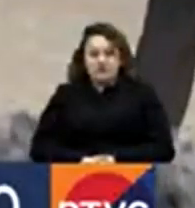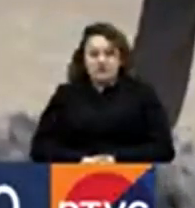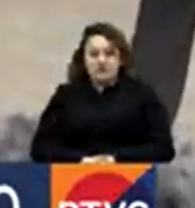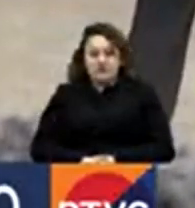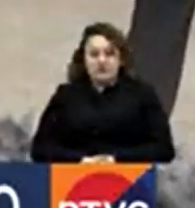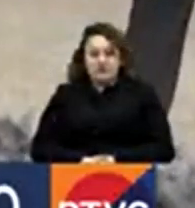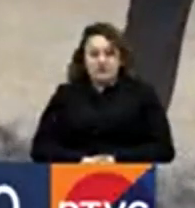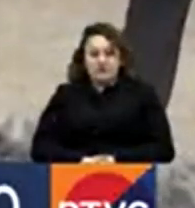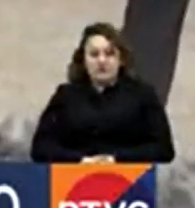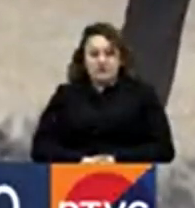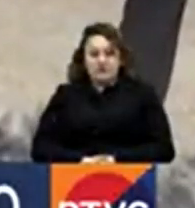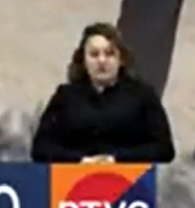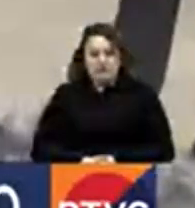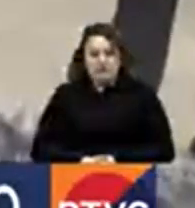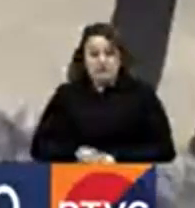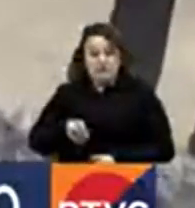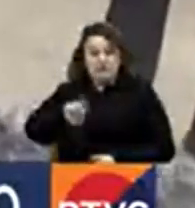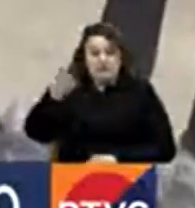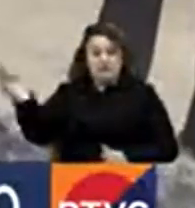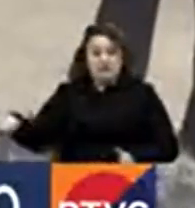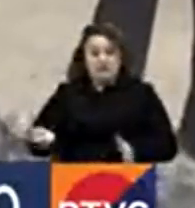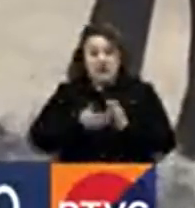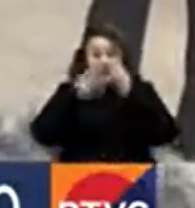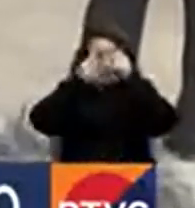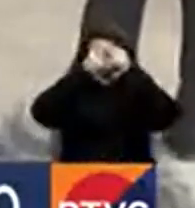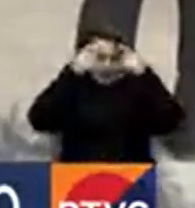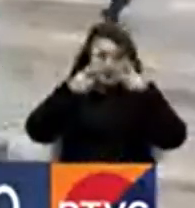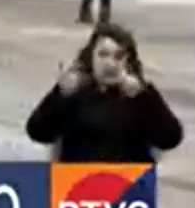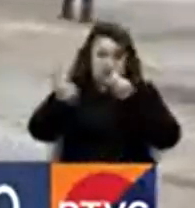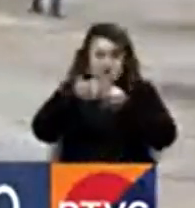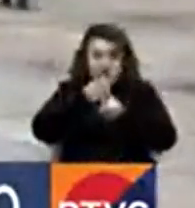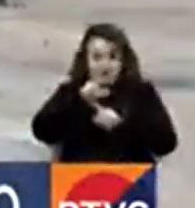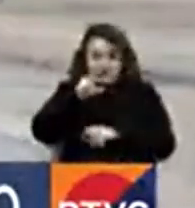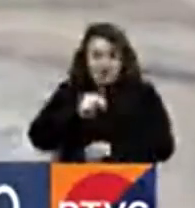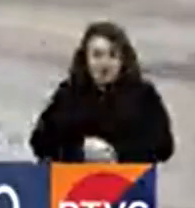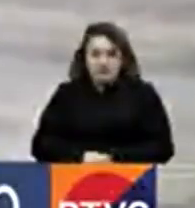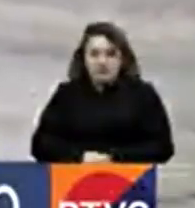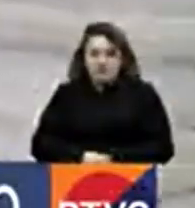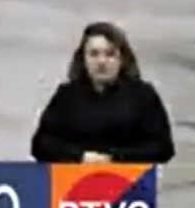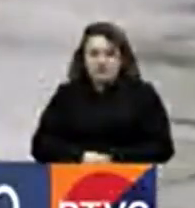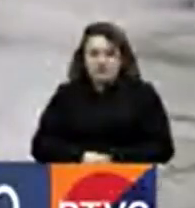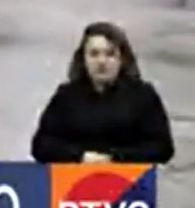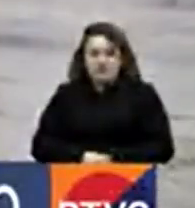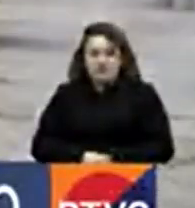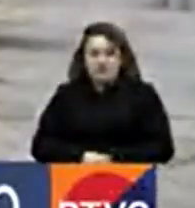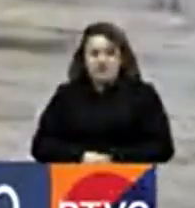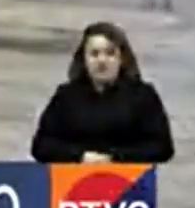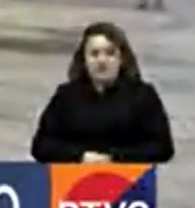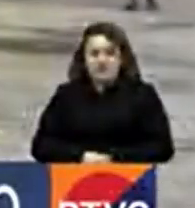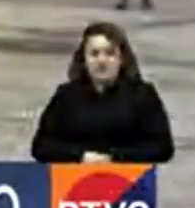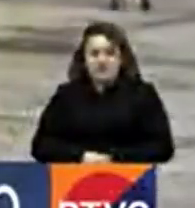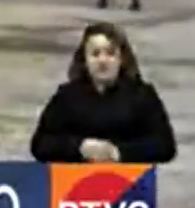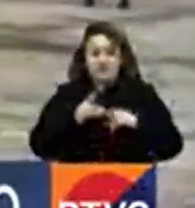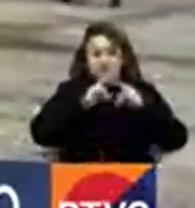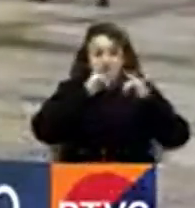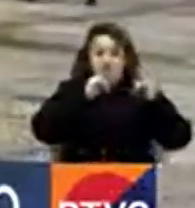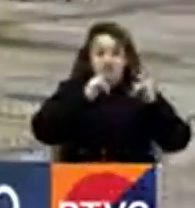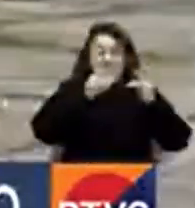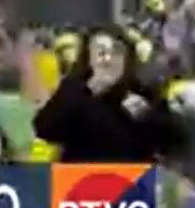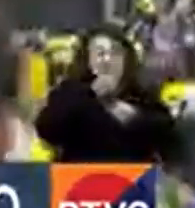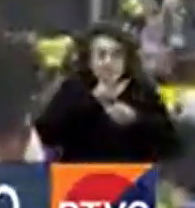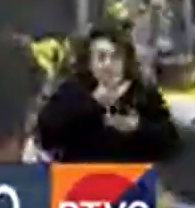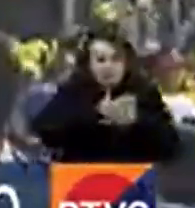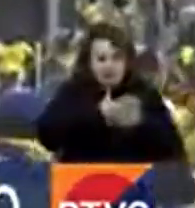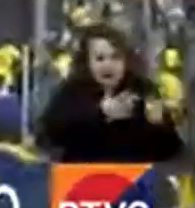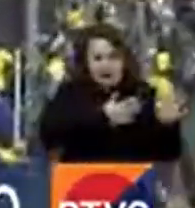Un intento de golpe de Estado que no se dio. El campamento desde el que se lanzó, estructuró y